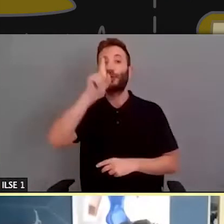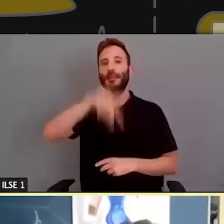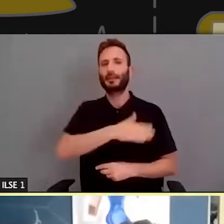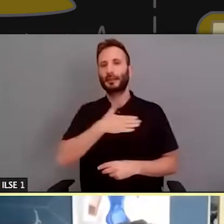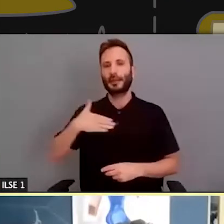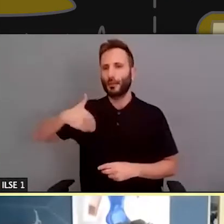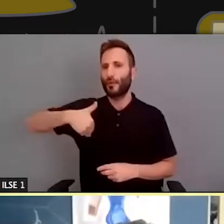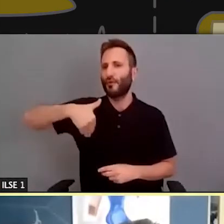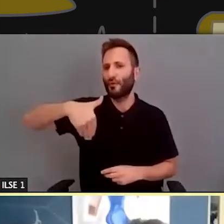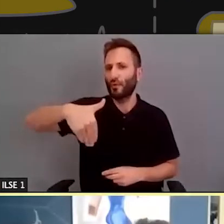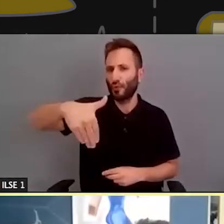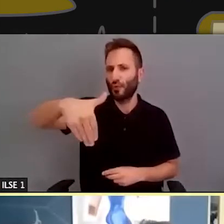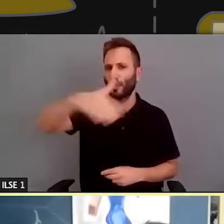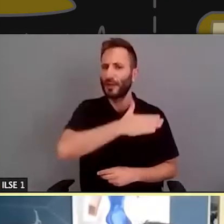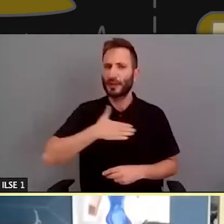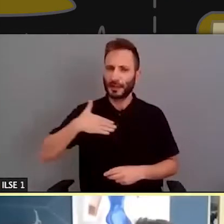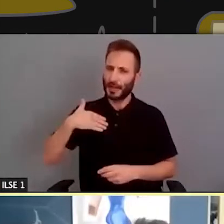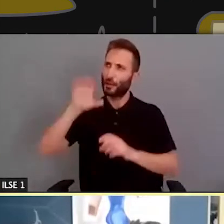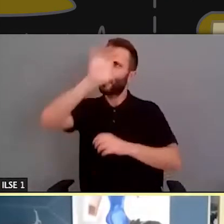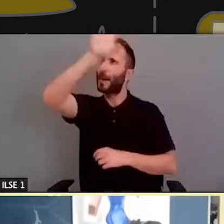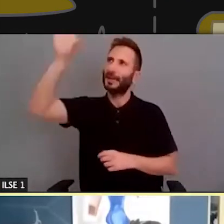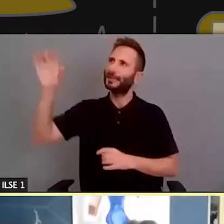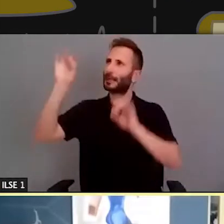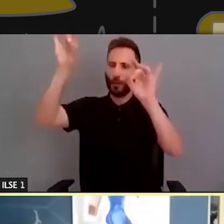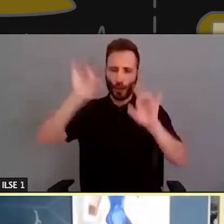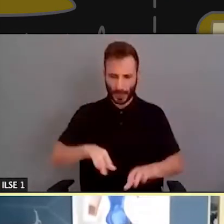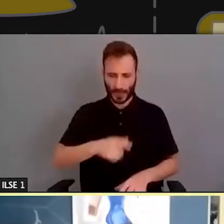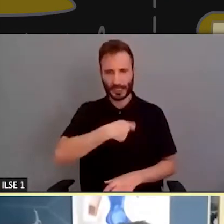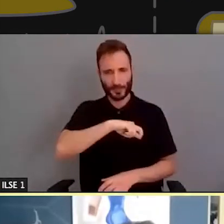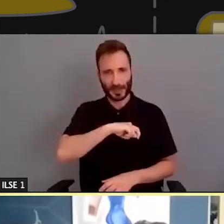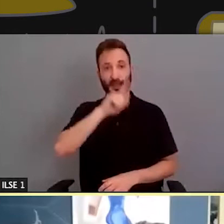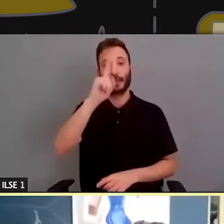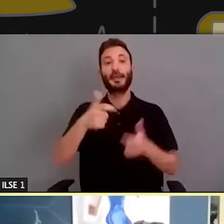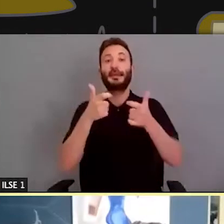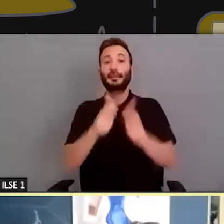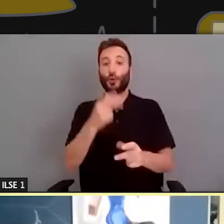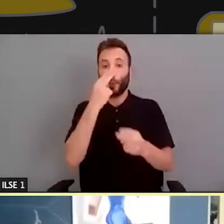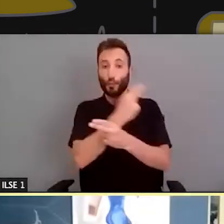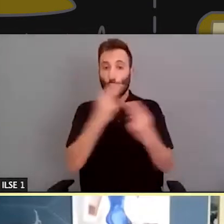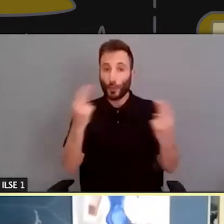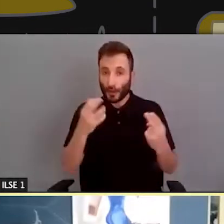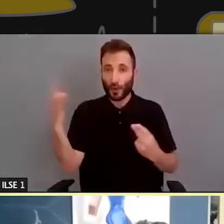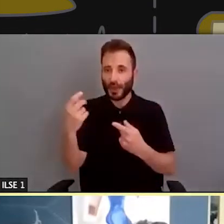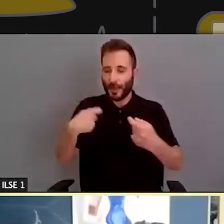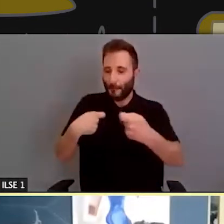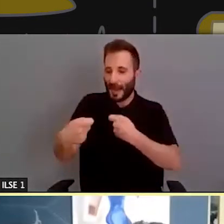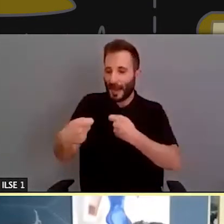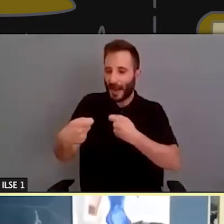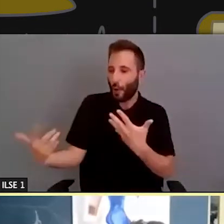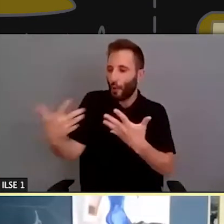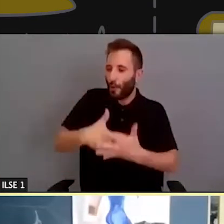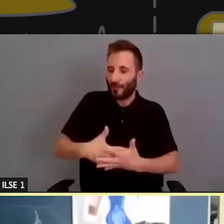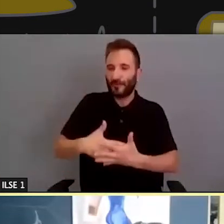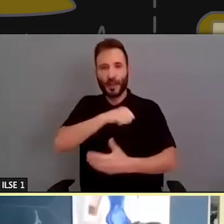tipo de órganos en otros países. El sector público tiene que investigar el mercado junto al sector privado, tiene que ser